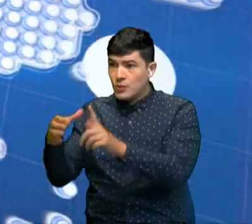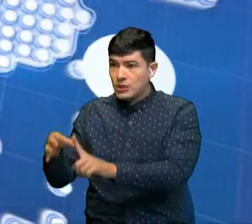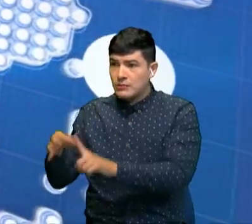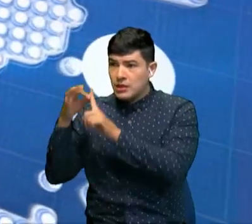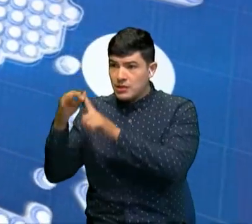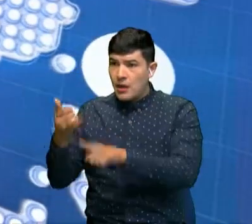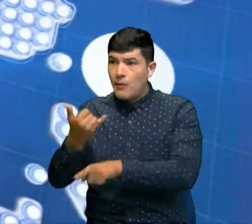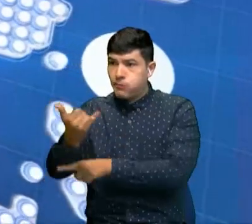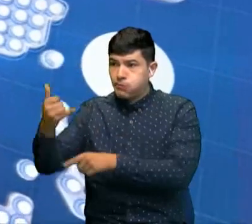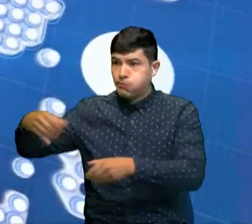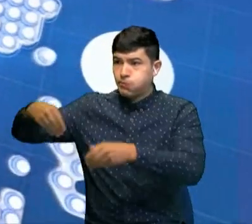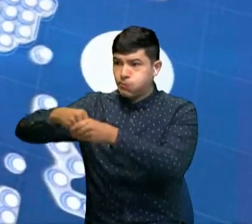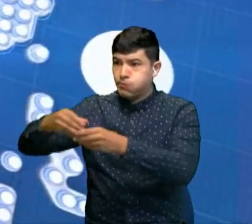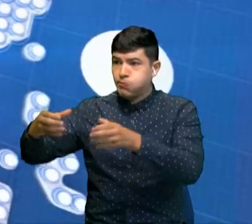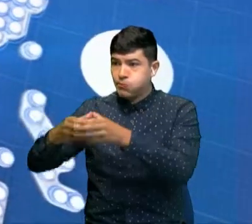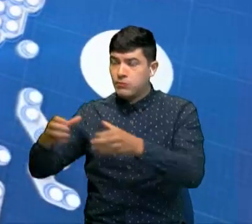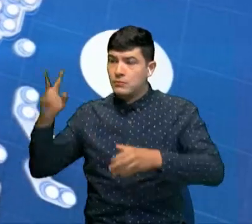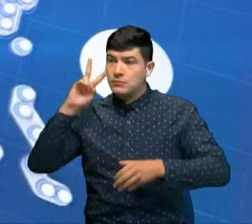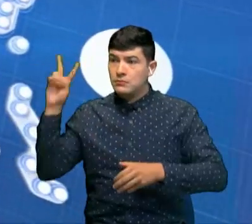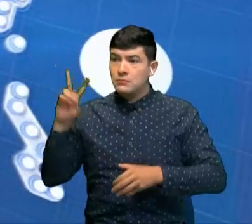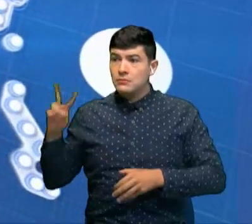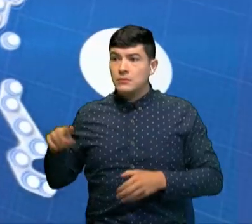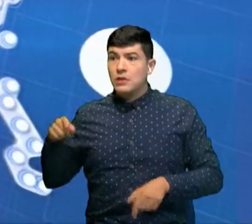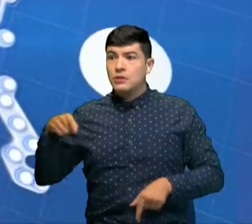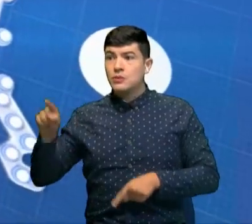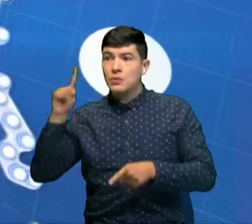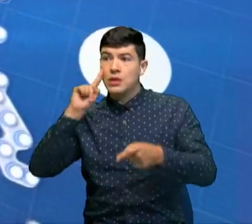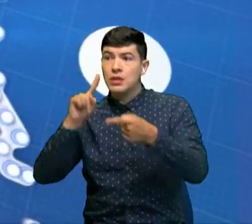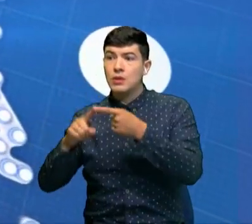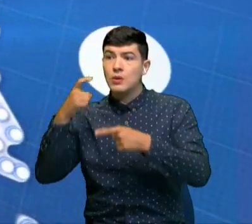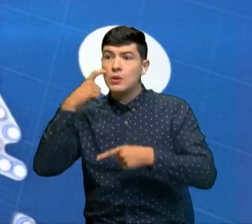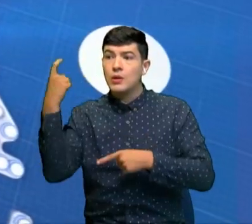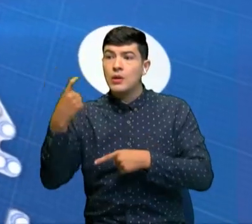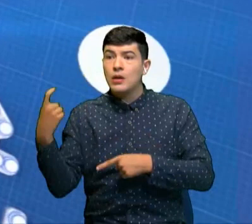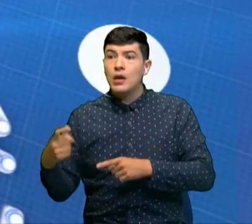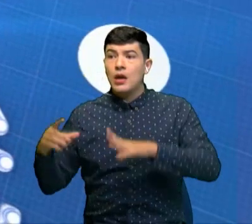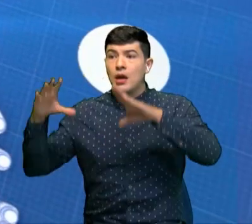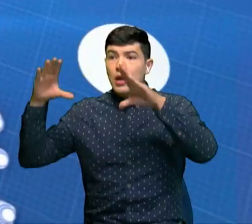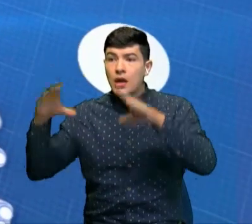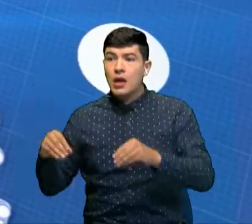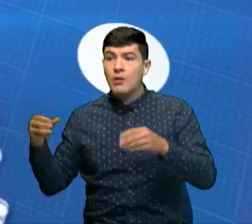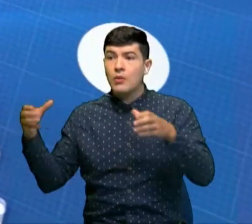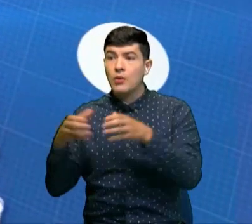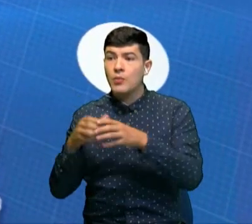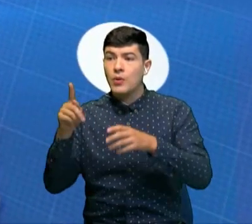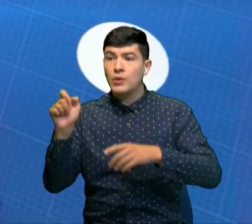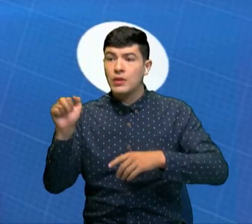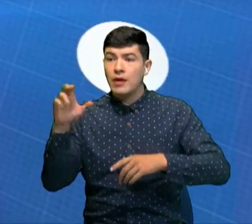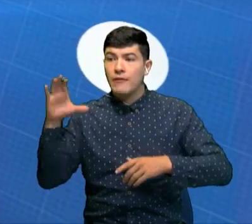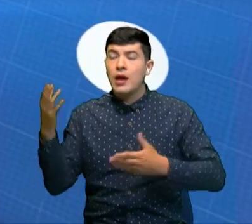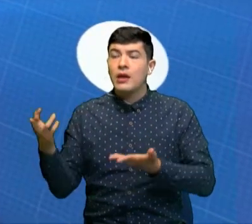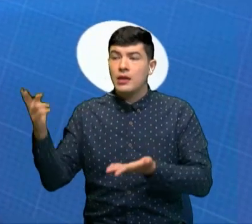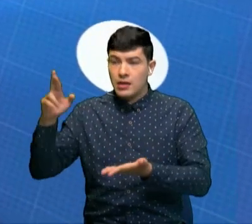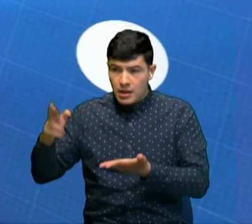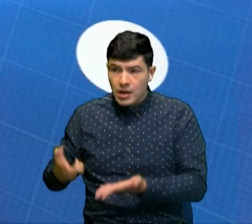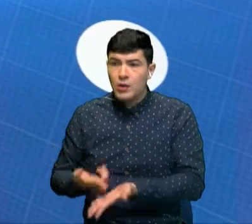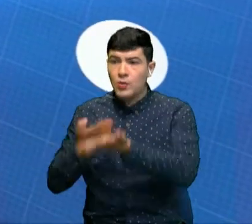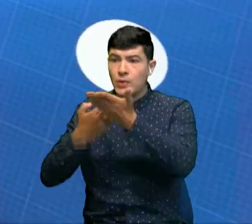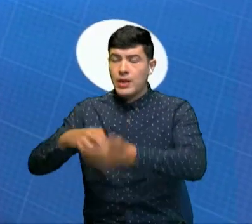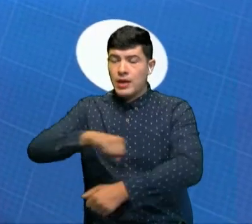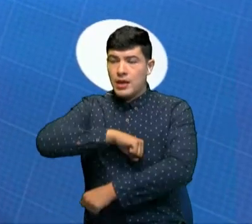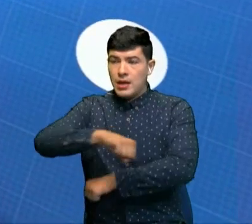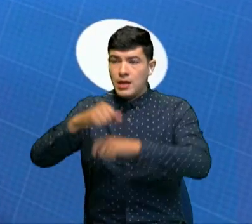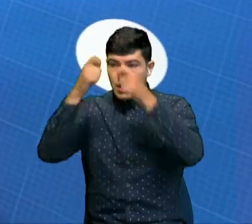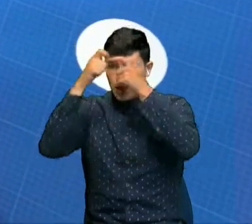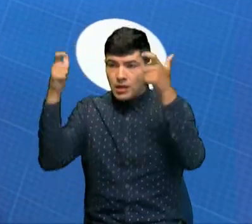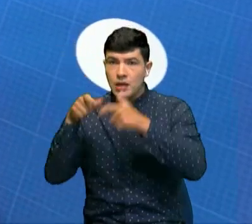operativos de la republica de venezuela que buscan acabar con los narcoterroristas de las farc y restaurar el estado de derecho